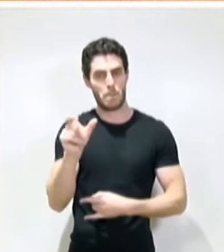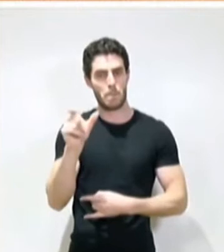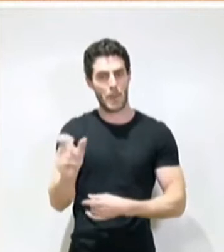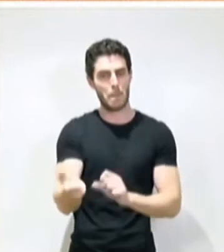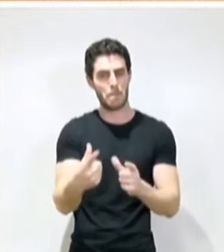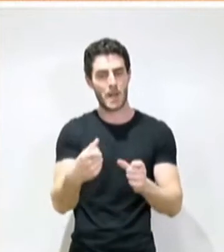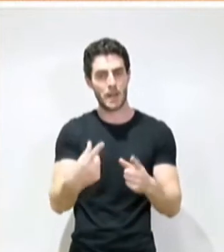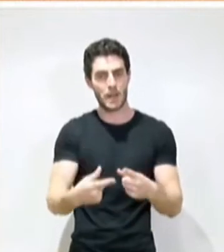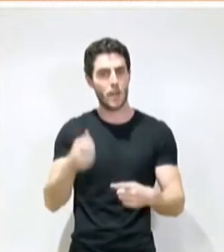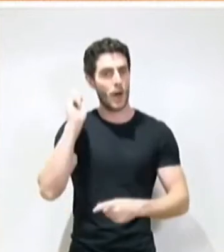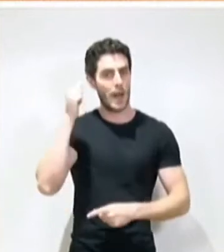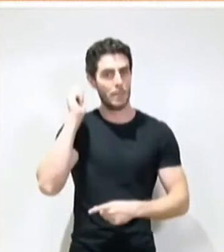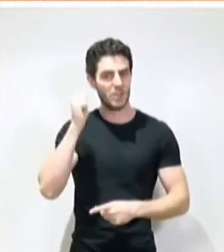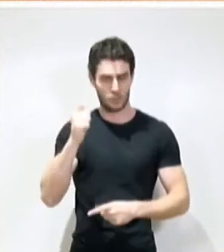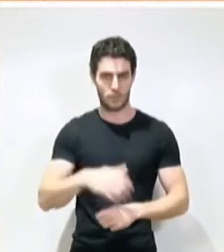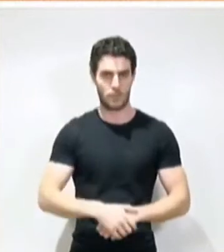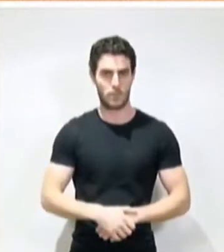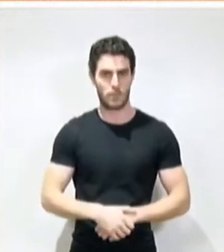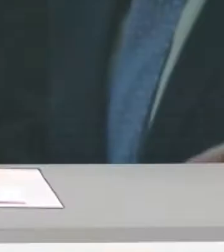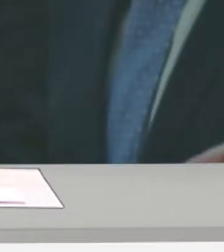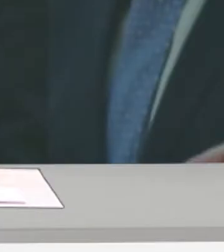a la pensión no contributiva